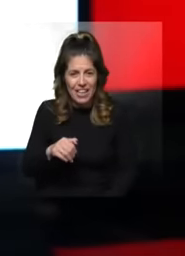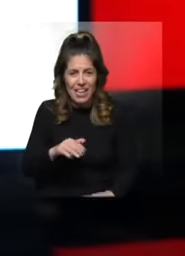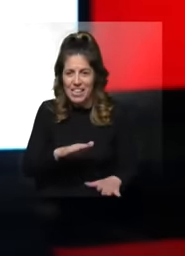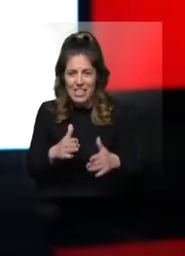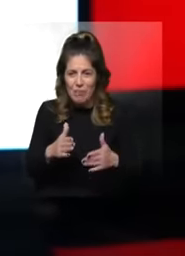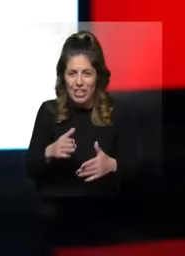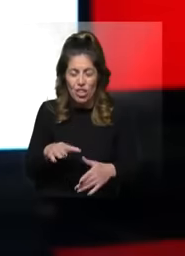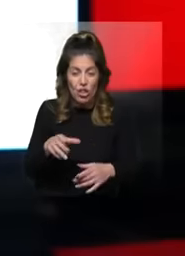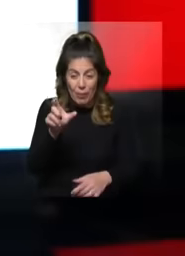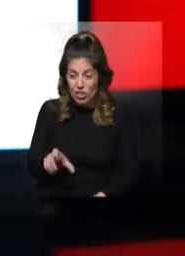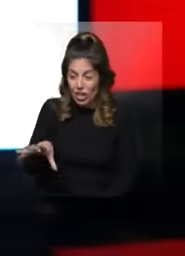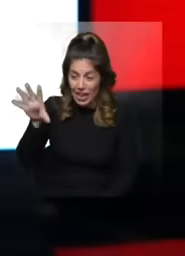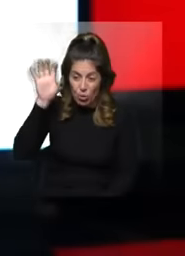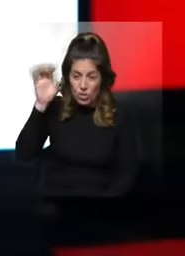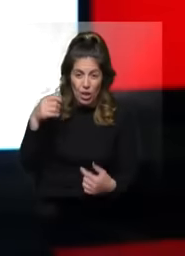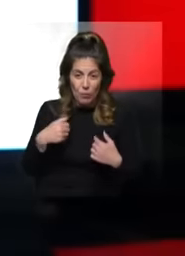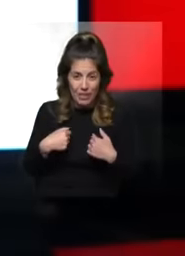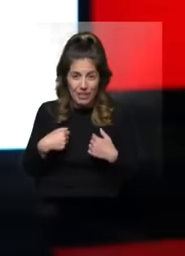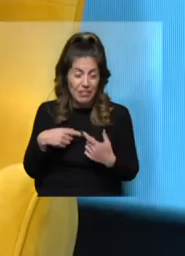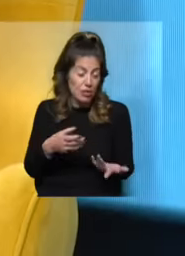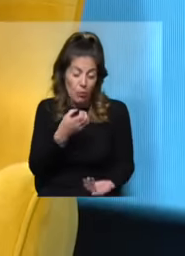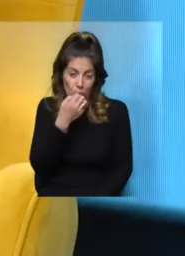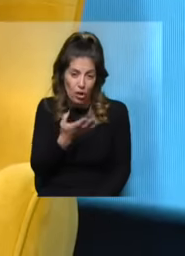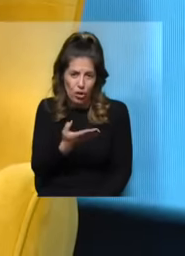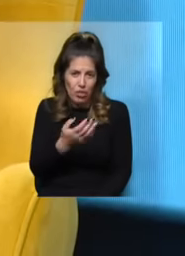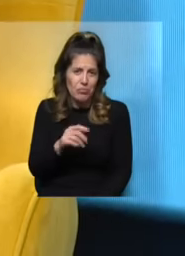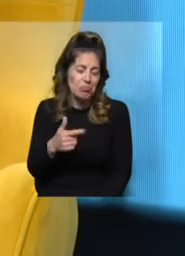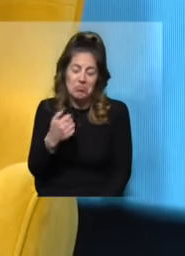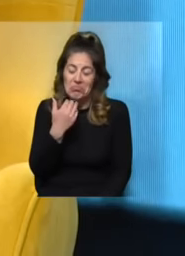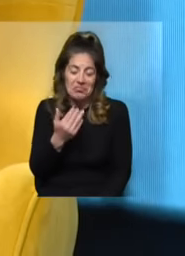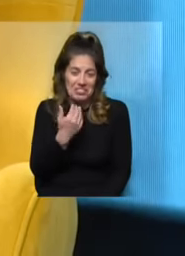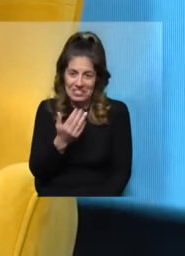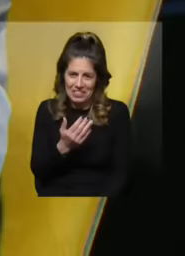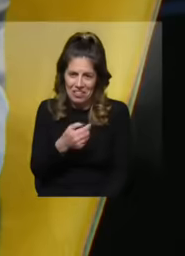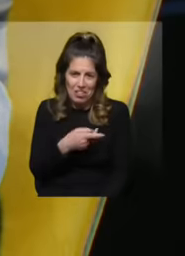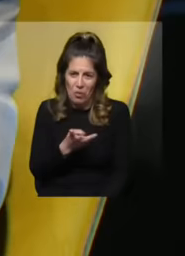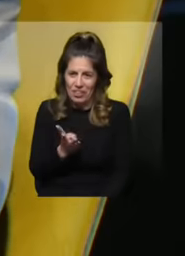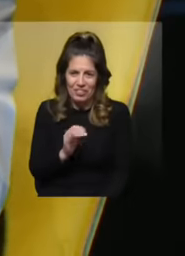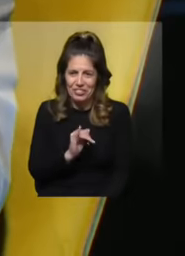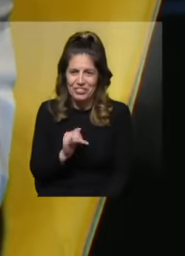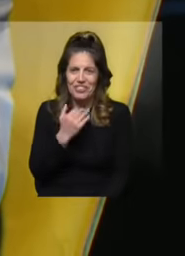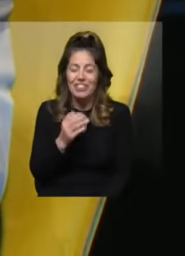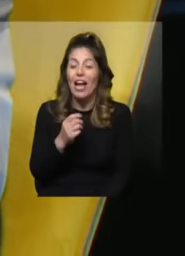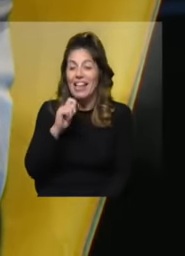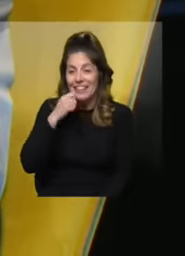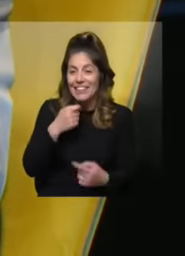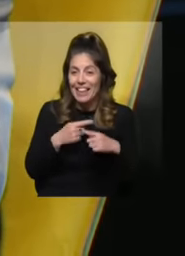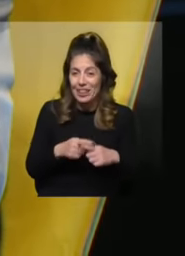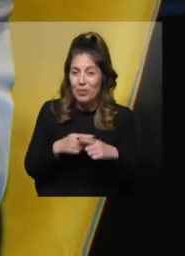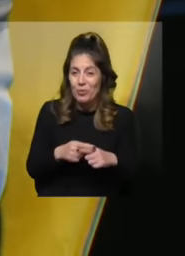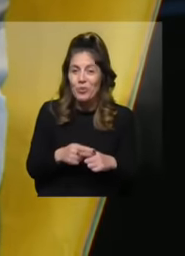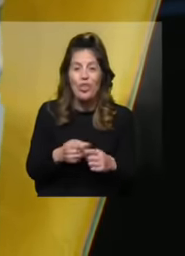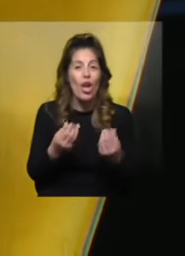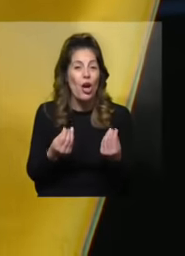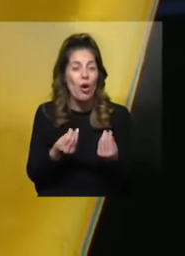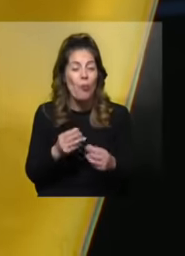de escuchas. Entonces... qué mejor que eso, sí, ¿no? Yo no tengo idea de cuántos eso tengo. Eso también es una linda discusión sobre el tema de cómo la